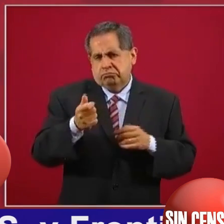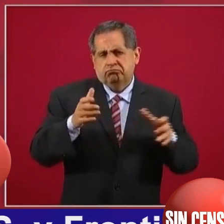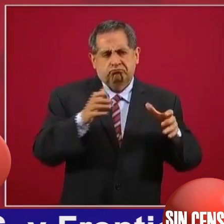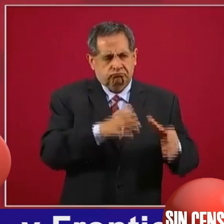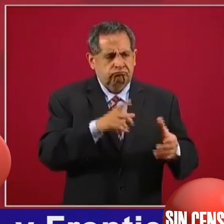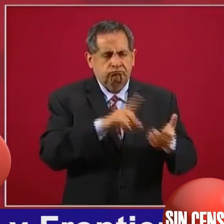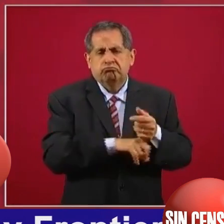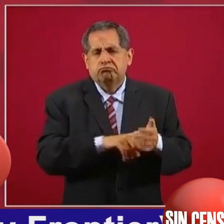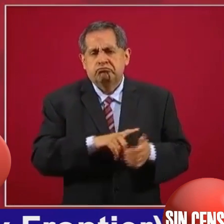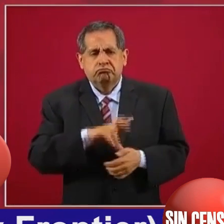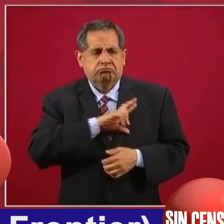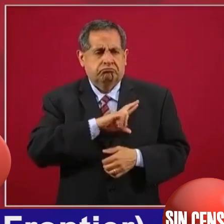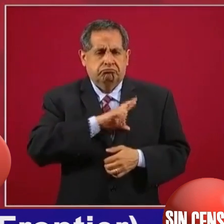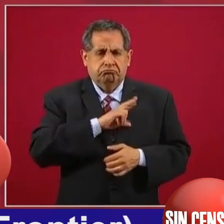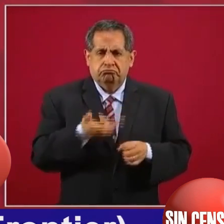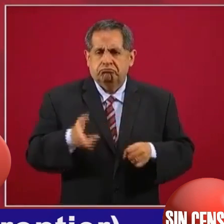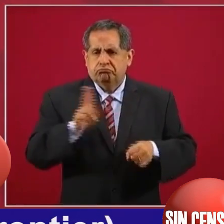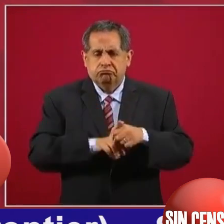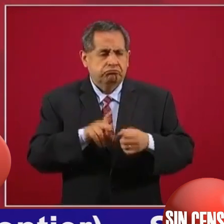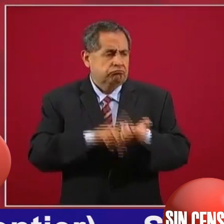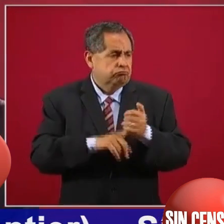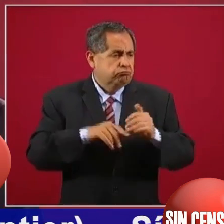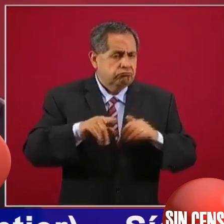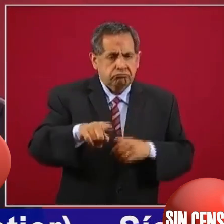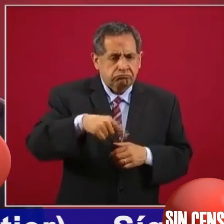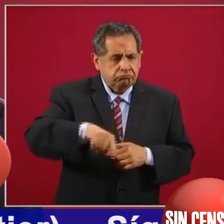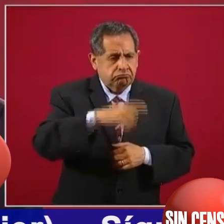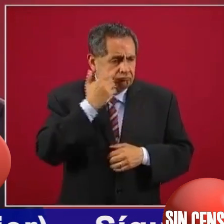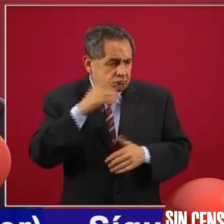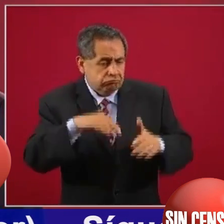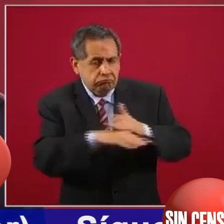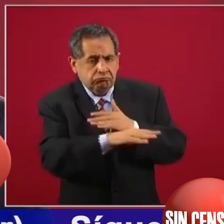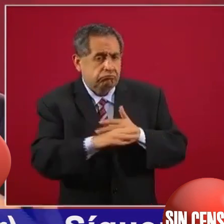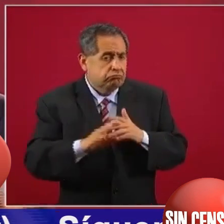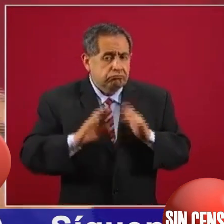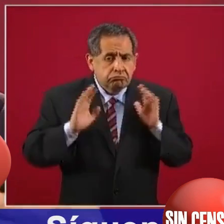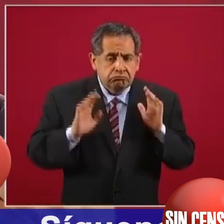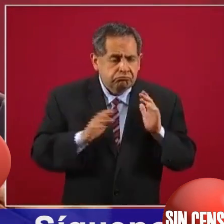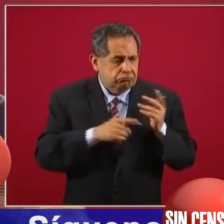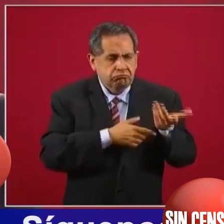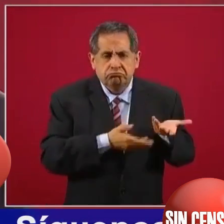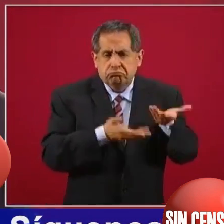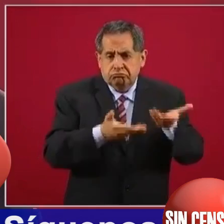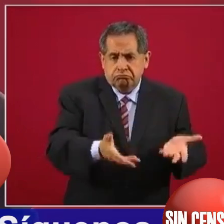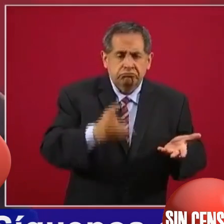de nuestro sistema de salud, es los componentes privados, y han